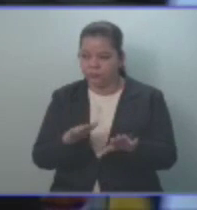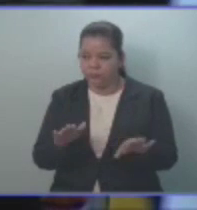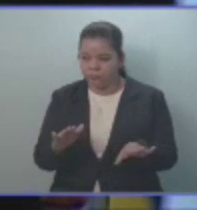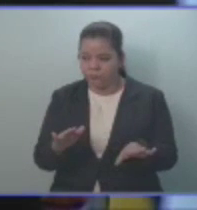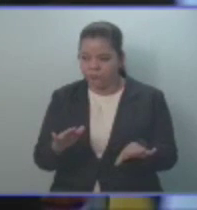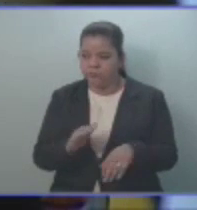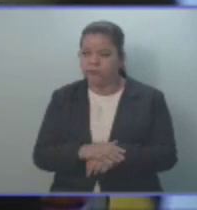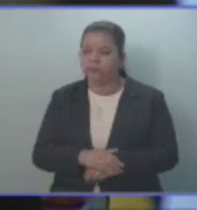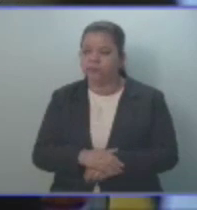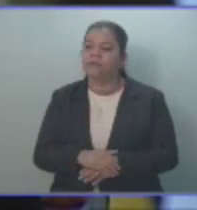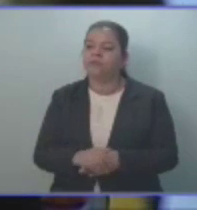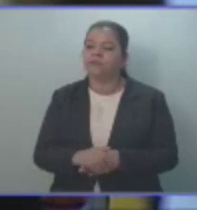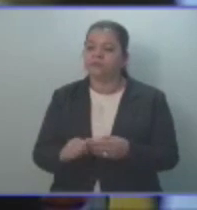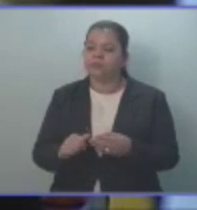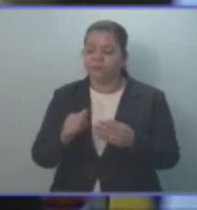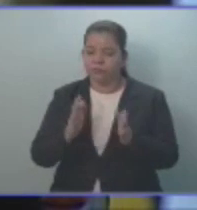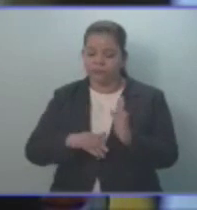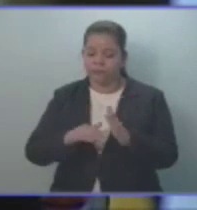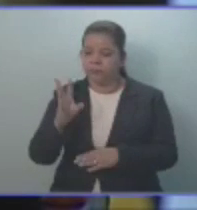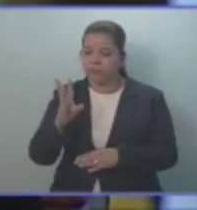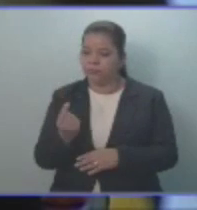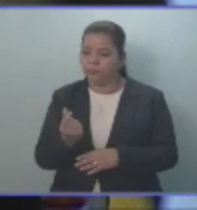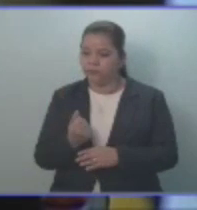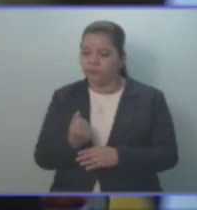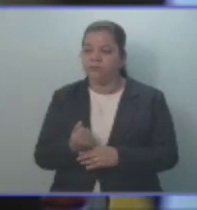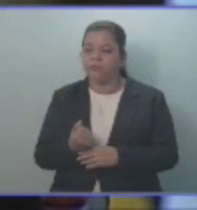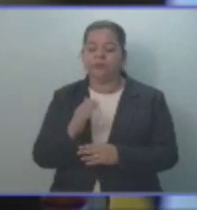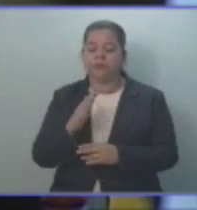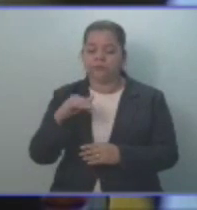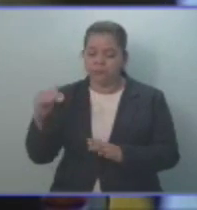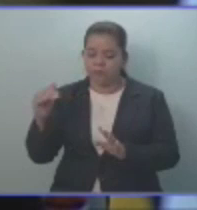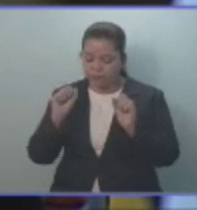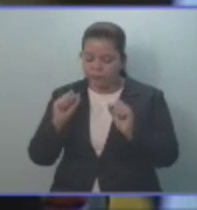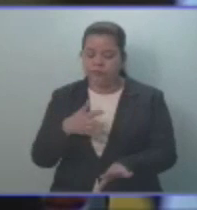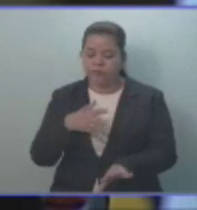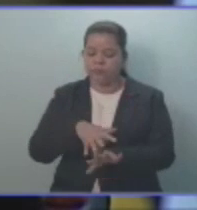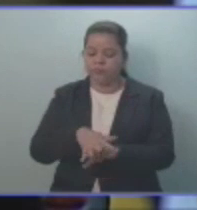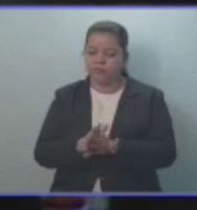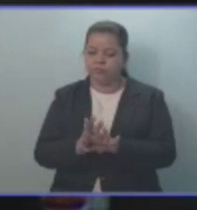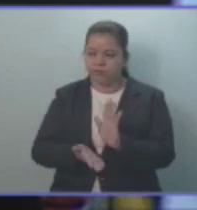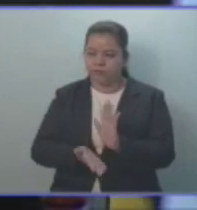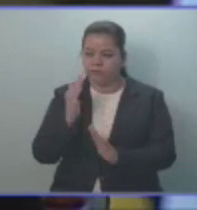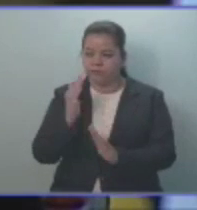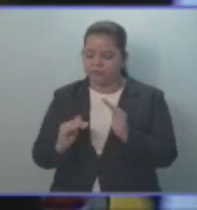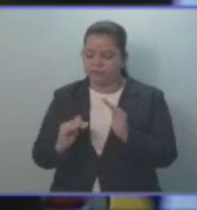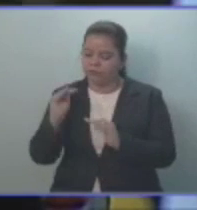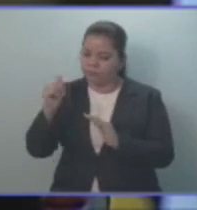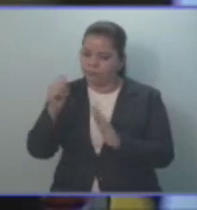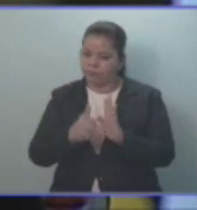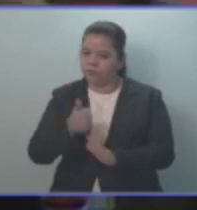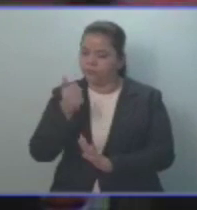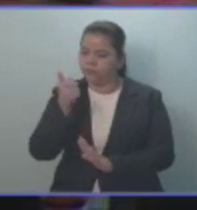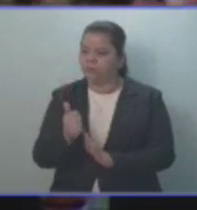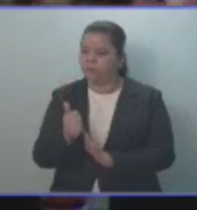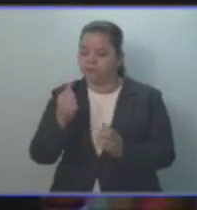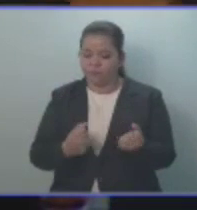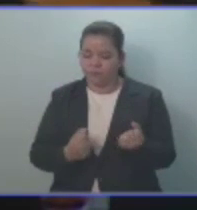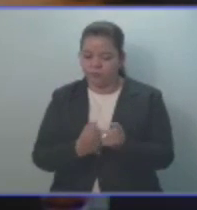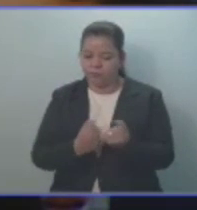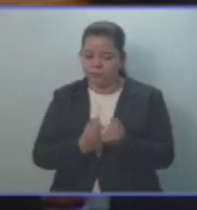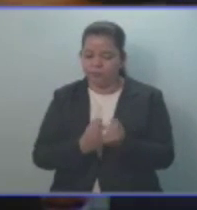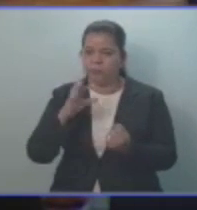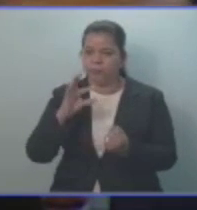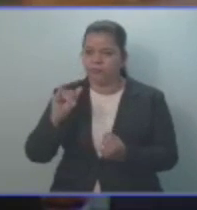mayor número de estados posibles implementar los más altos estándares internacionales de cooperación en materia